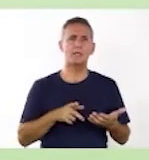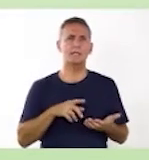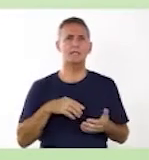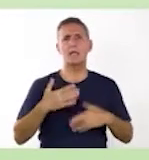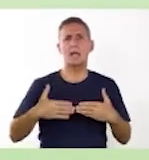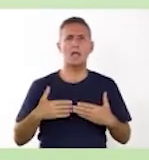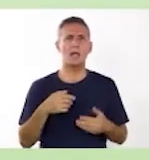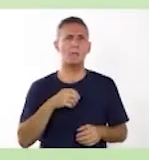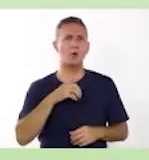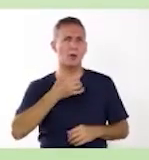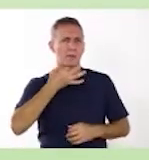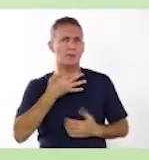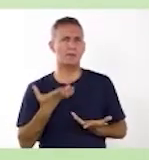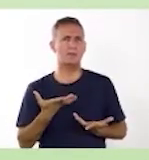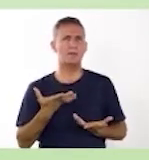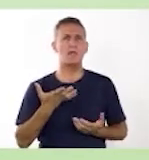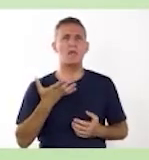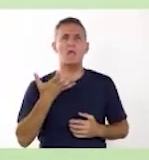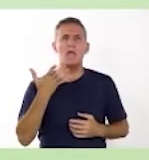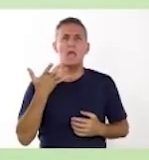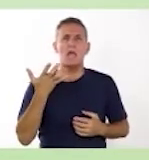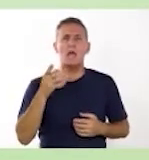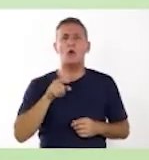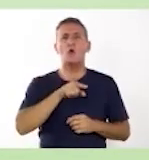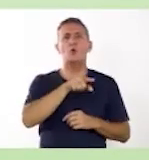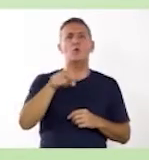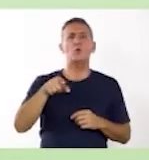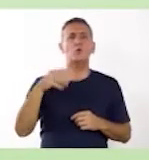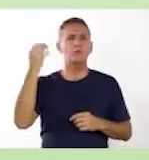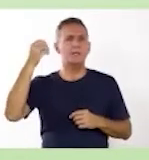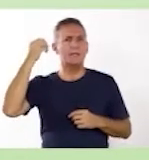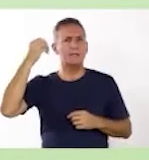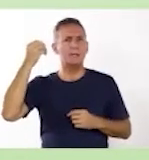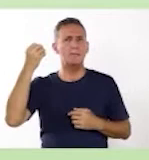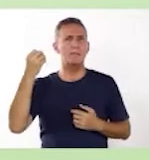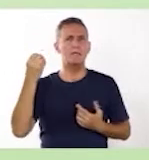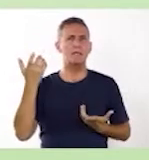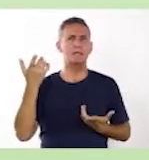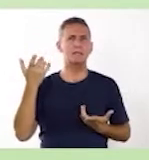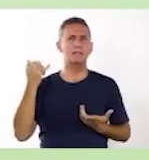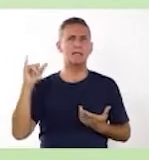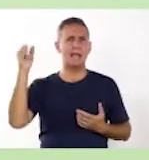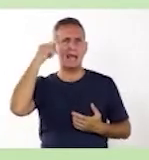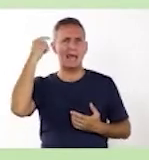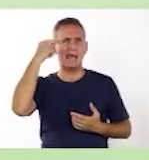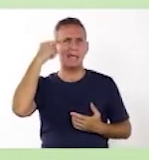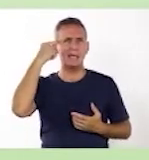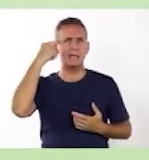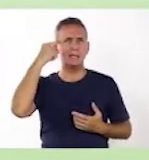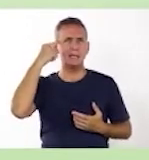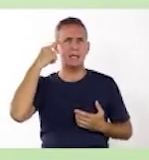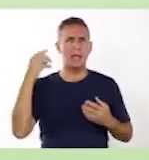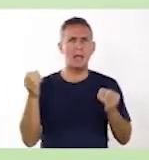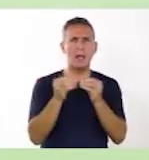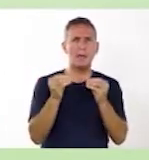usted que las ideas que expresas están de acuerdo con la realidad social de Cuba en esa